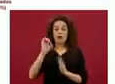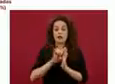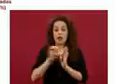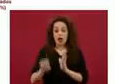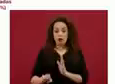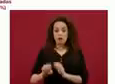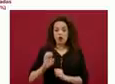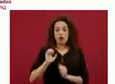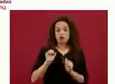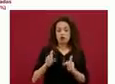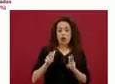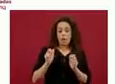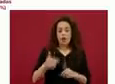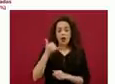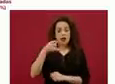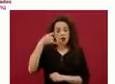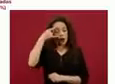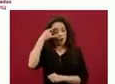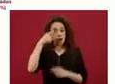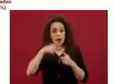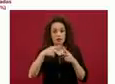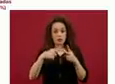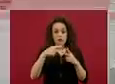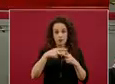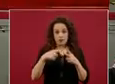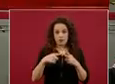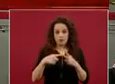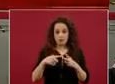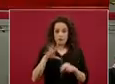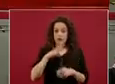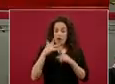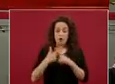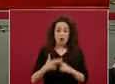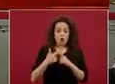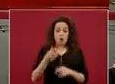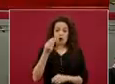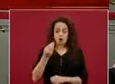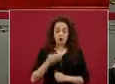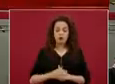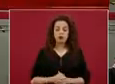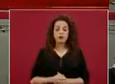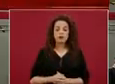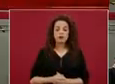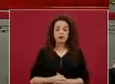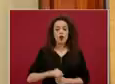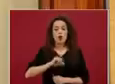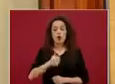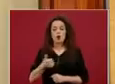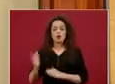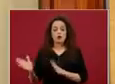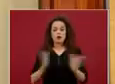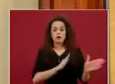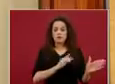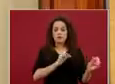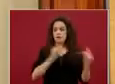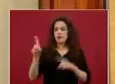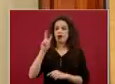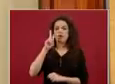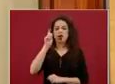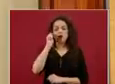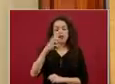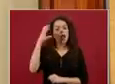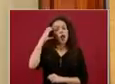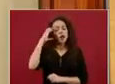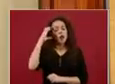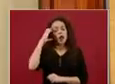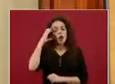Chiapas y de Campeche. Si vemos la siguiente gráfica, donde están específicamente las camas con ventilador para los pacientes críticos